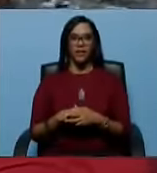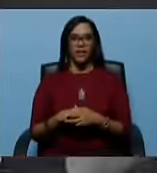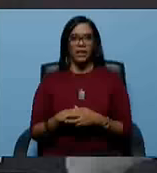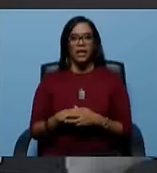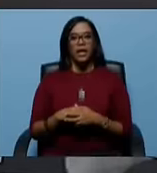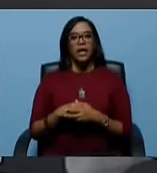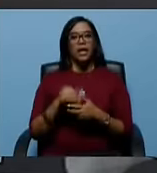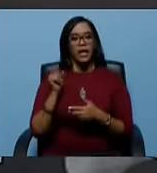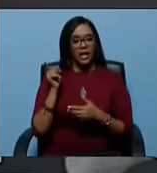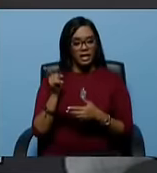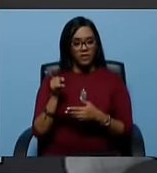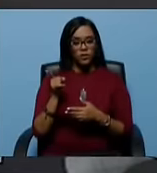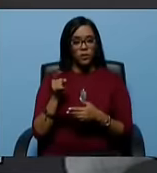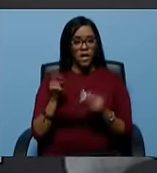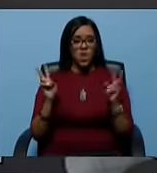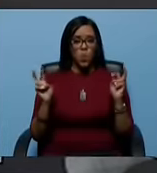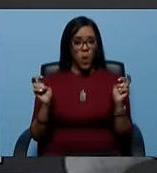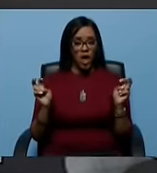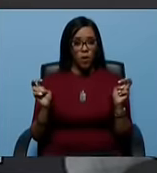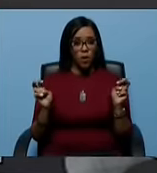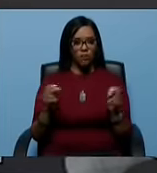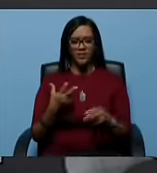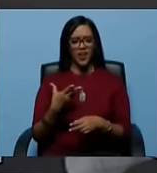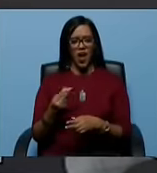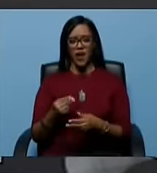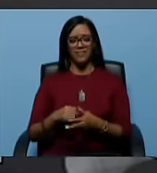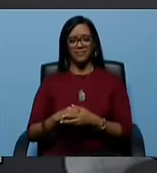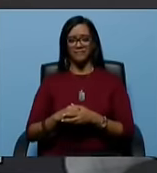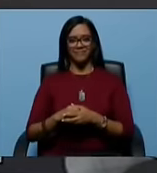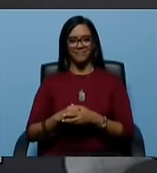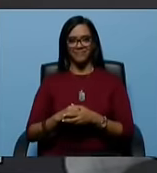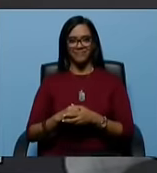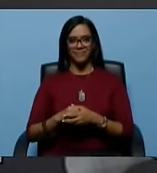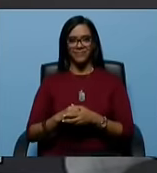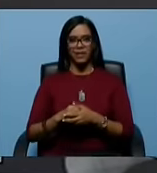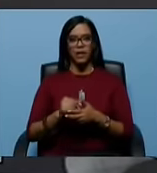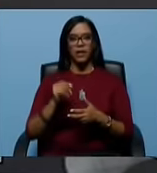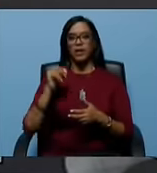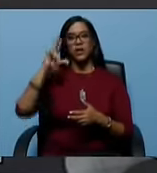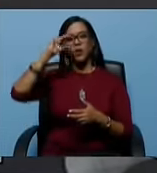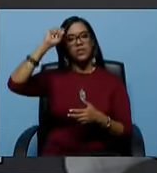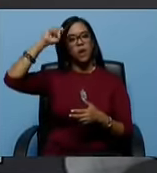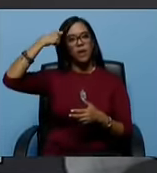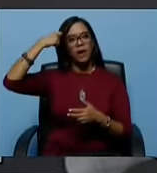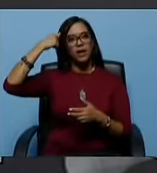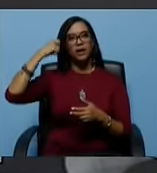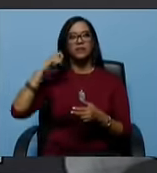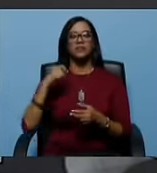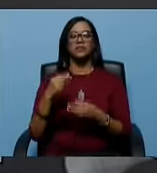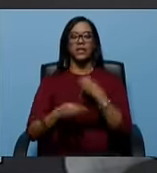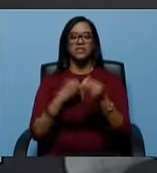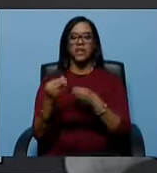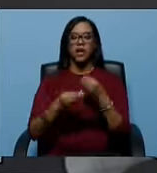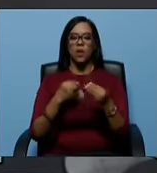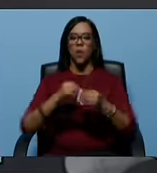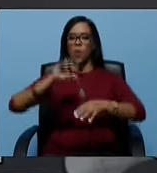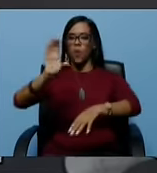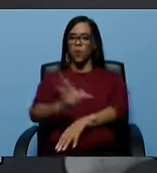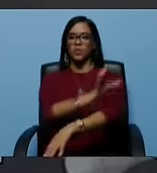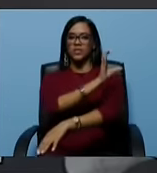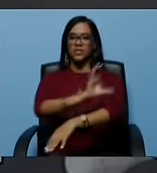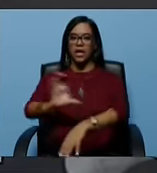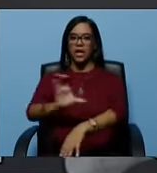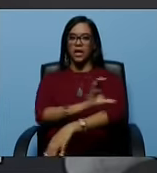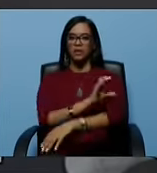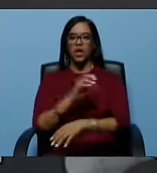eso es nuevo. No vale. ¿No se acuerdan que aquí se hicieron un concierto allá en